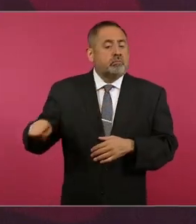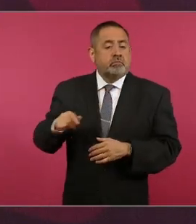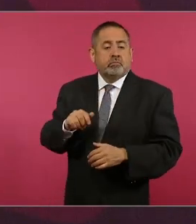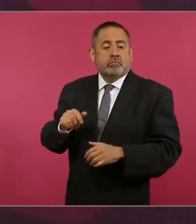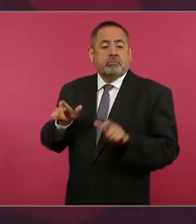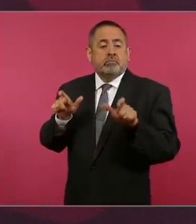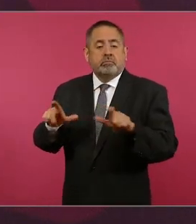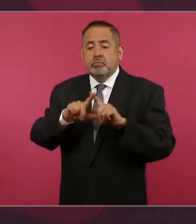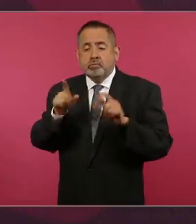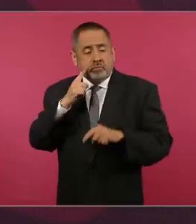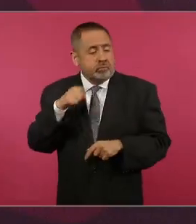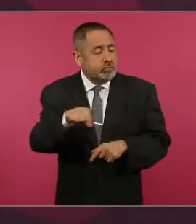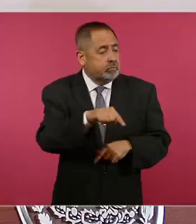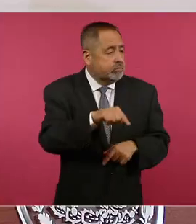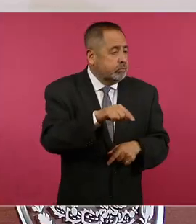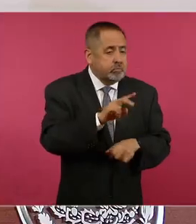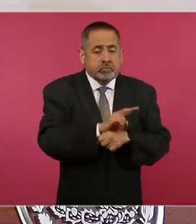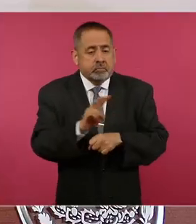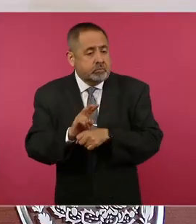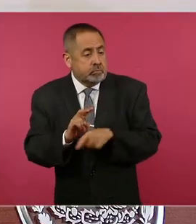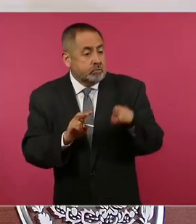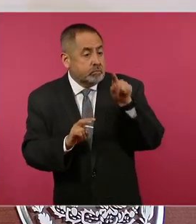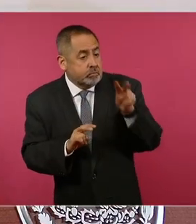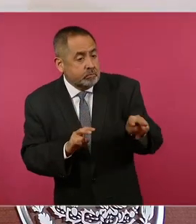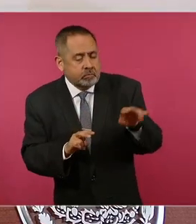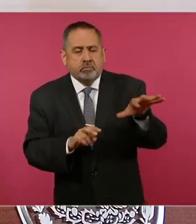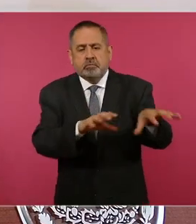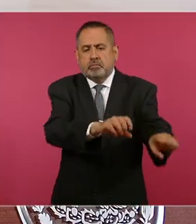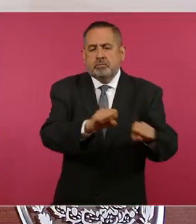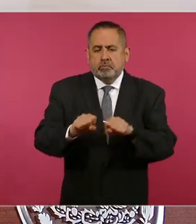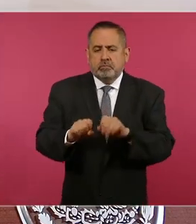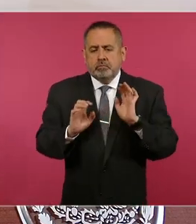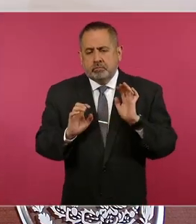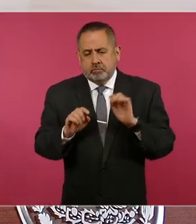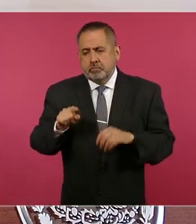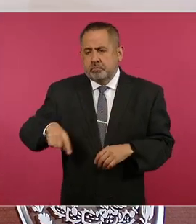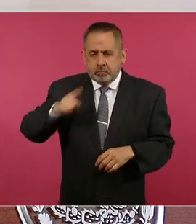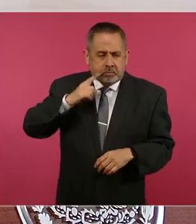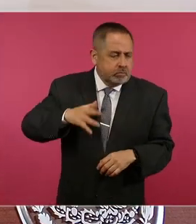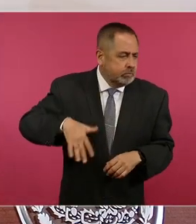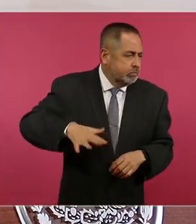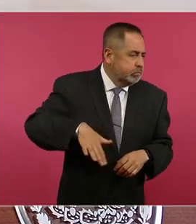de vigilancia y de búsqueda